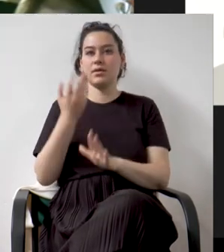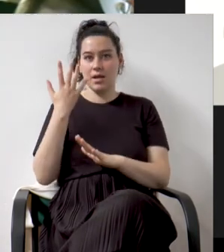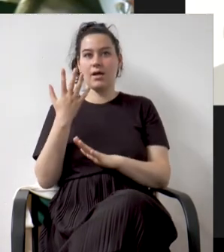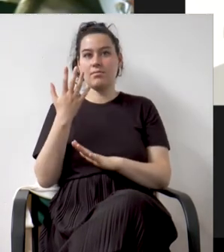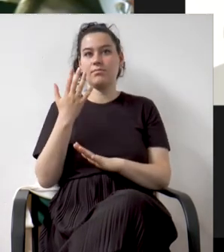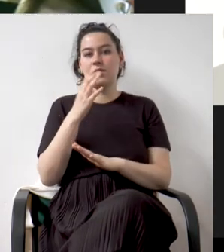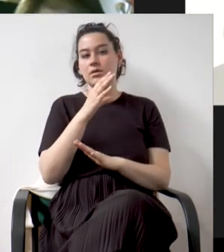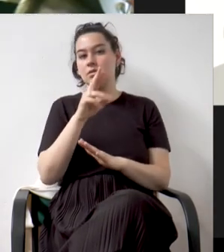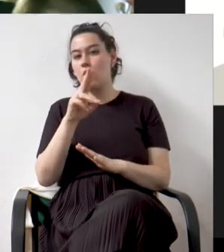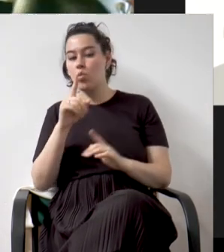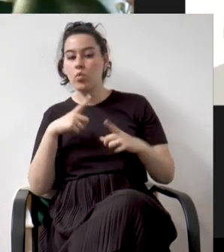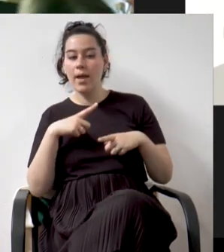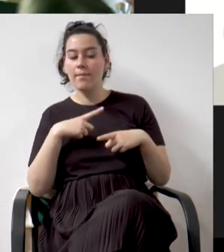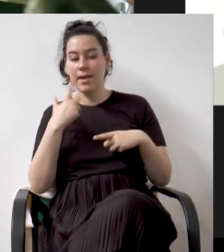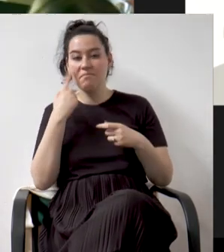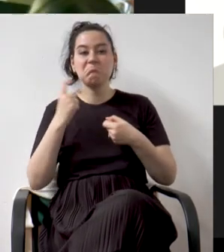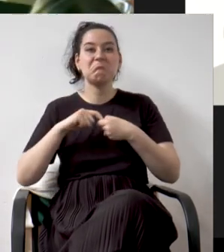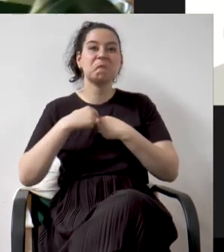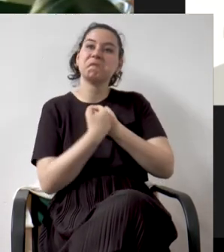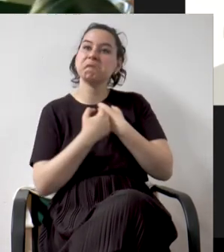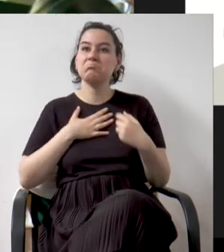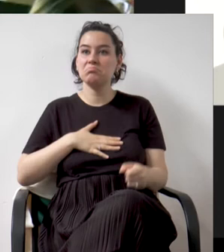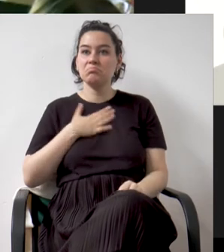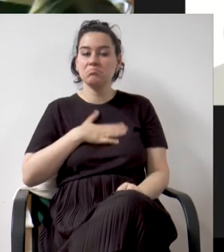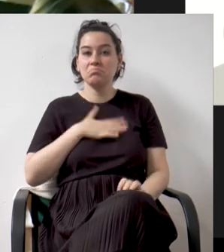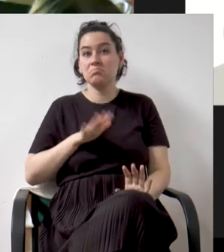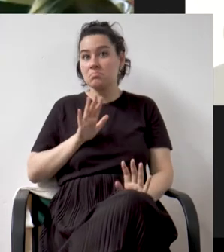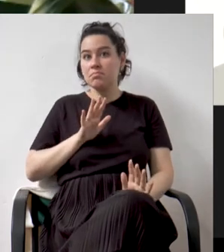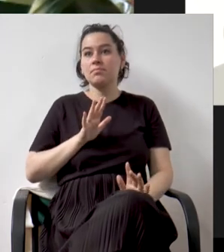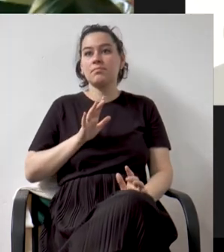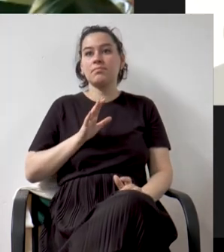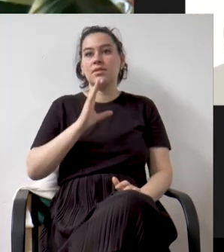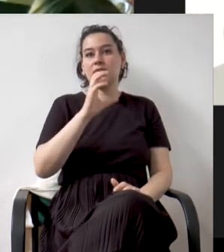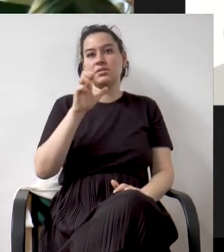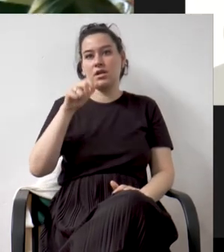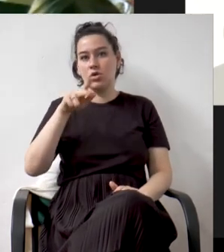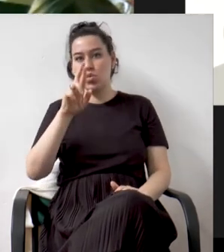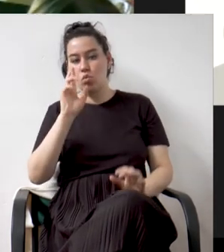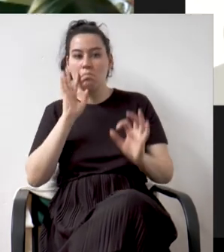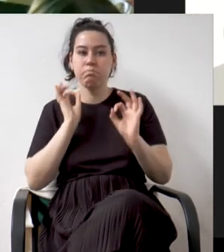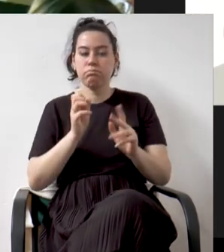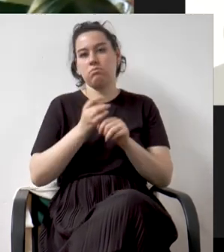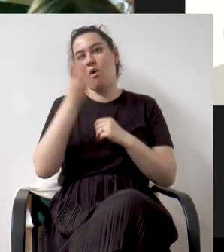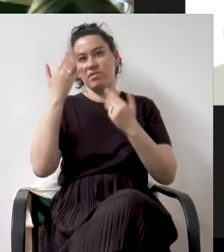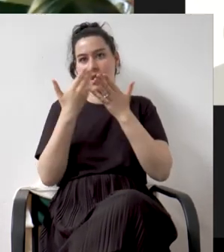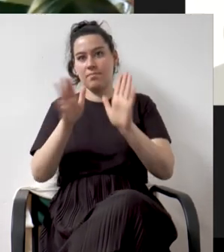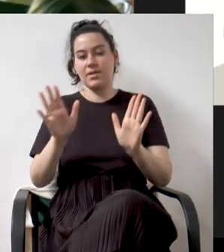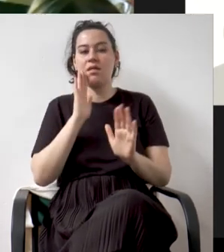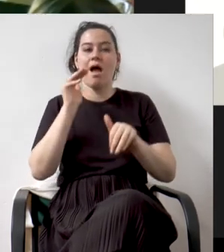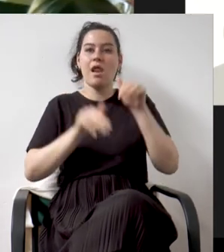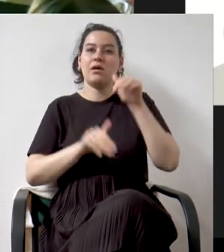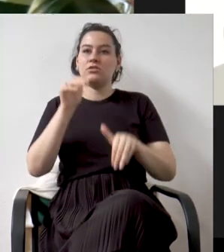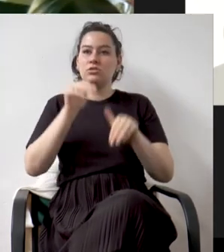y esperar a que hubiera elecciones, que el CENUR se legitimara a través de sus elecciones,